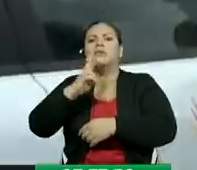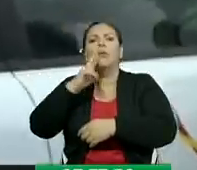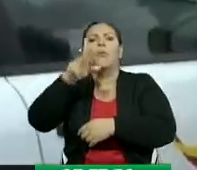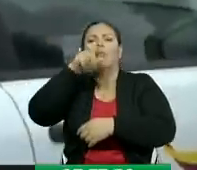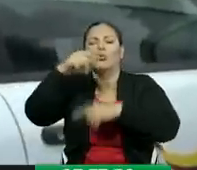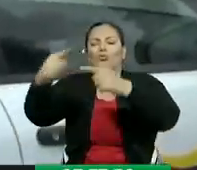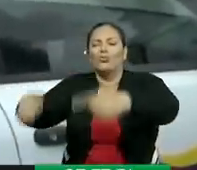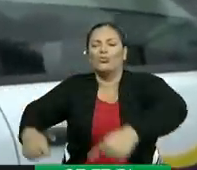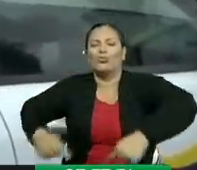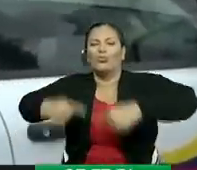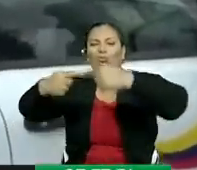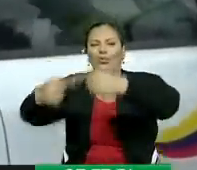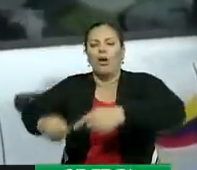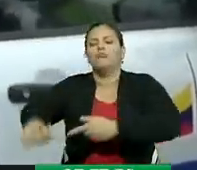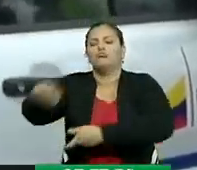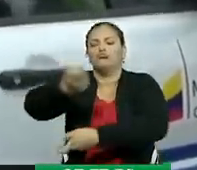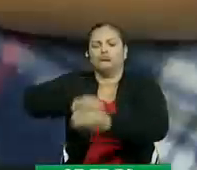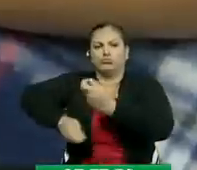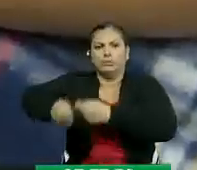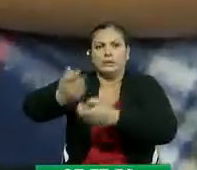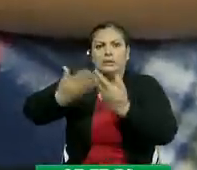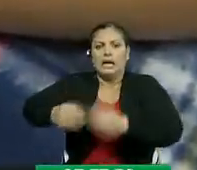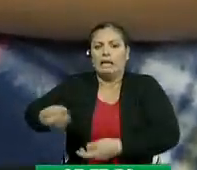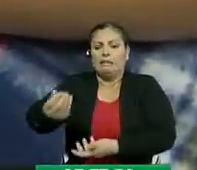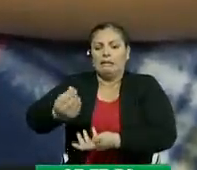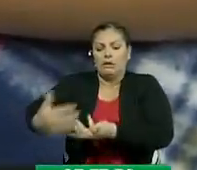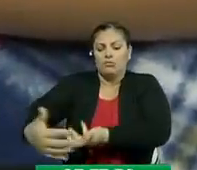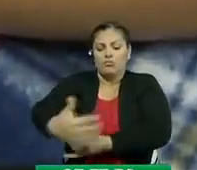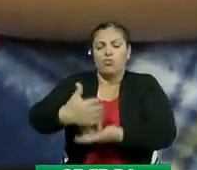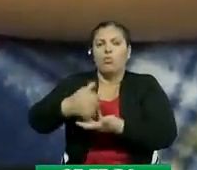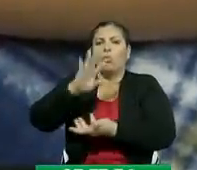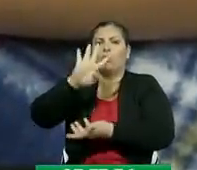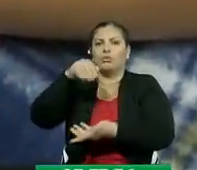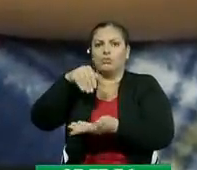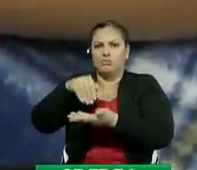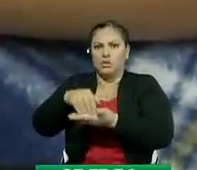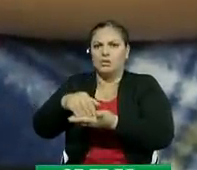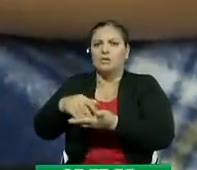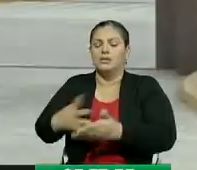Ocurrió en el centro del cantón Montalvo. Era cajera, creo que. O sea,